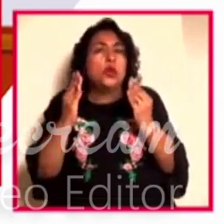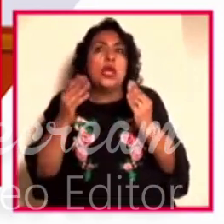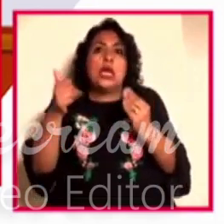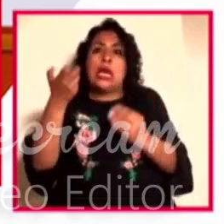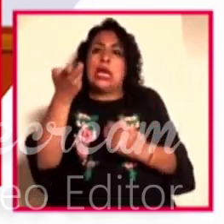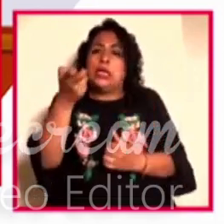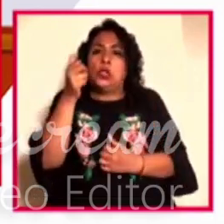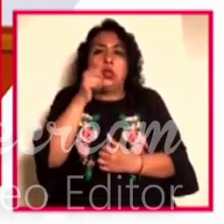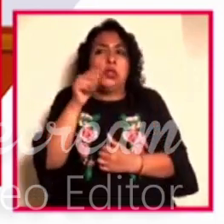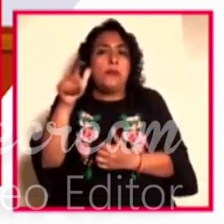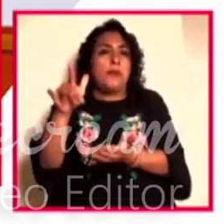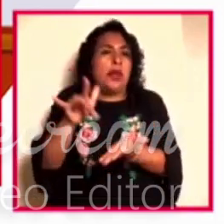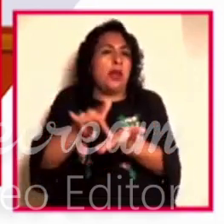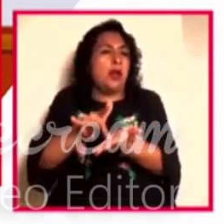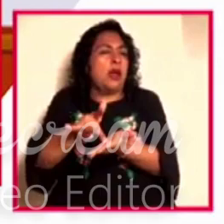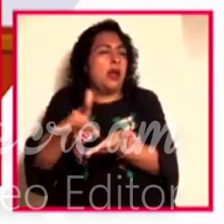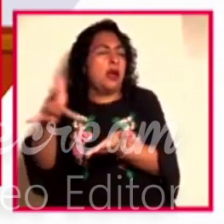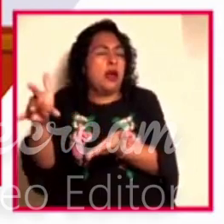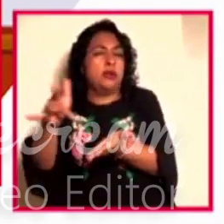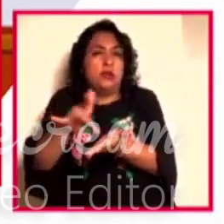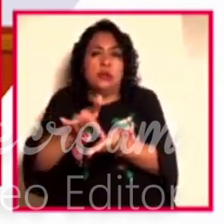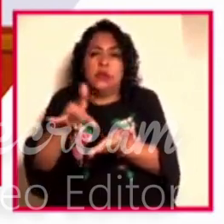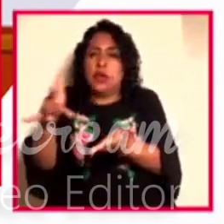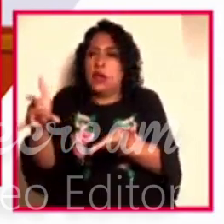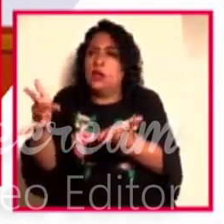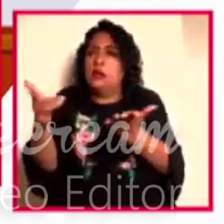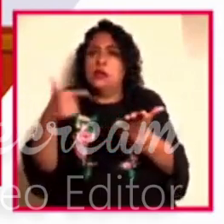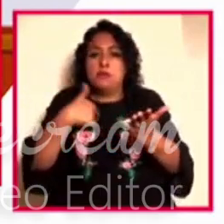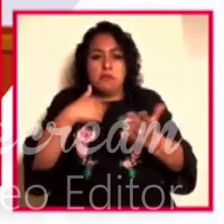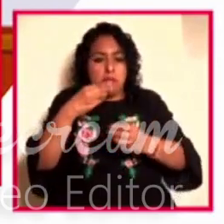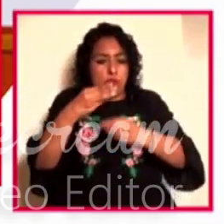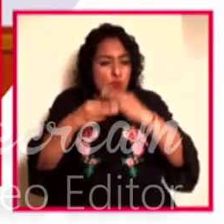se lo agradeceré, porque me cambió el mundo.